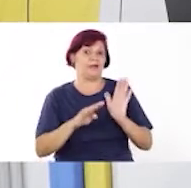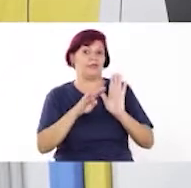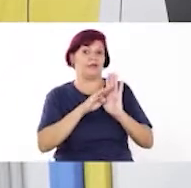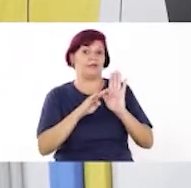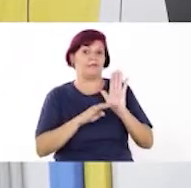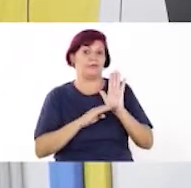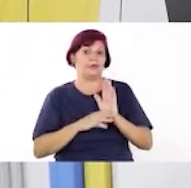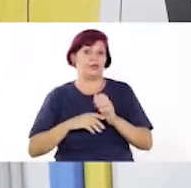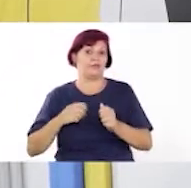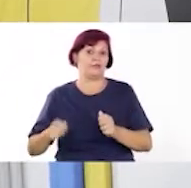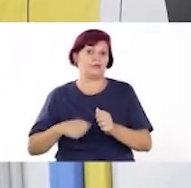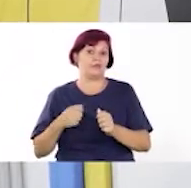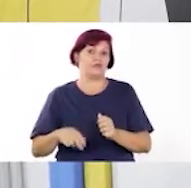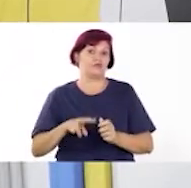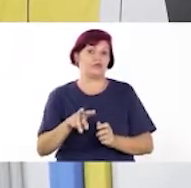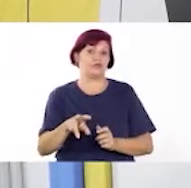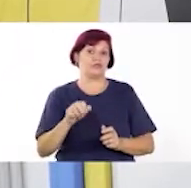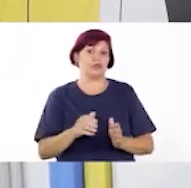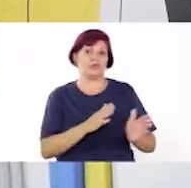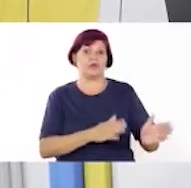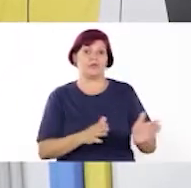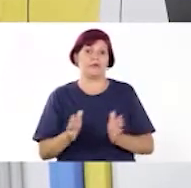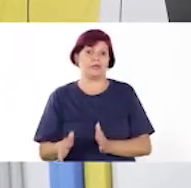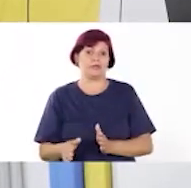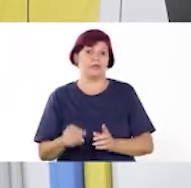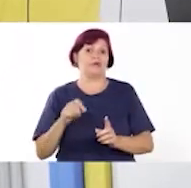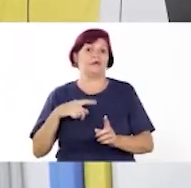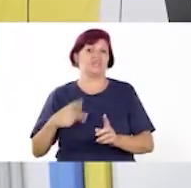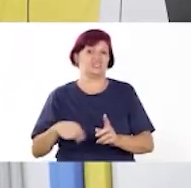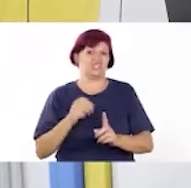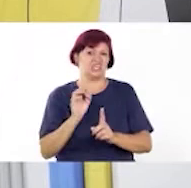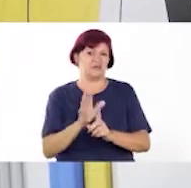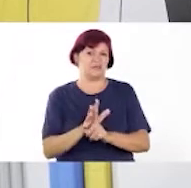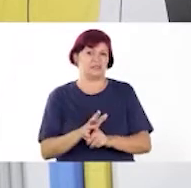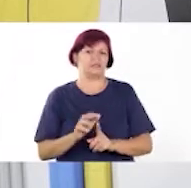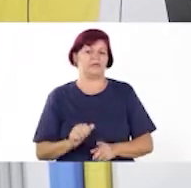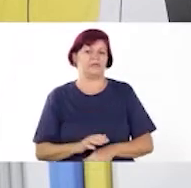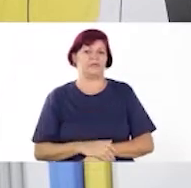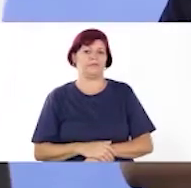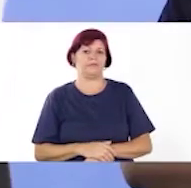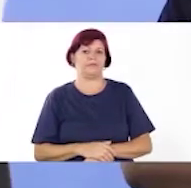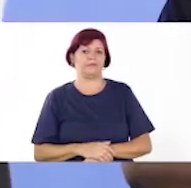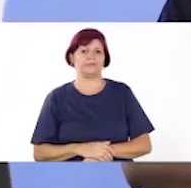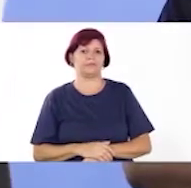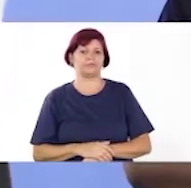plasmado el programa de lucha de esta nueva etapa que recién se iniciaba.